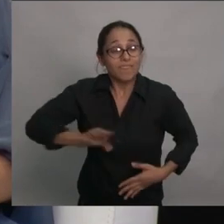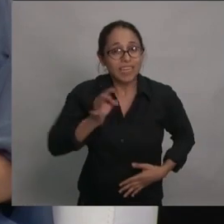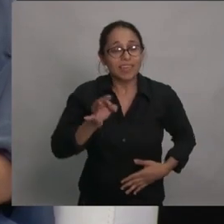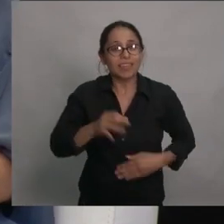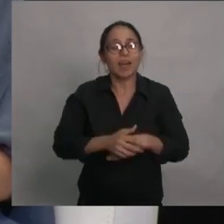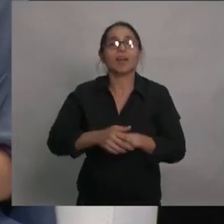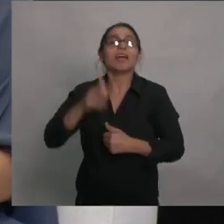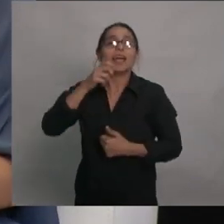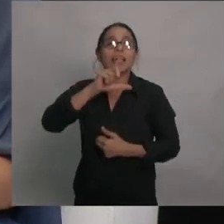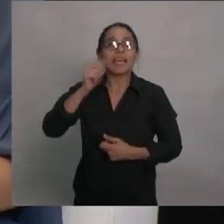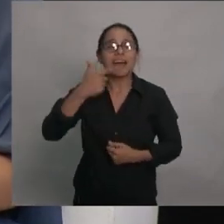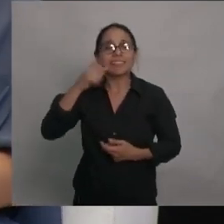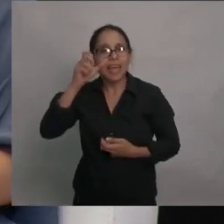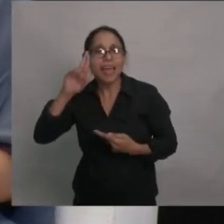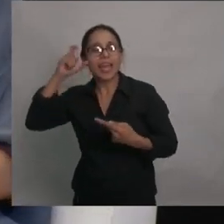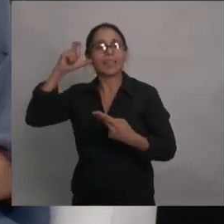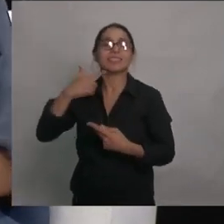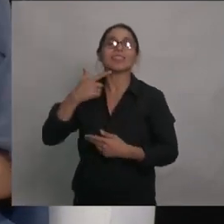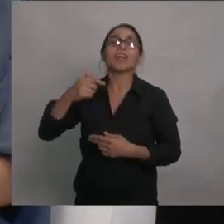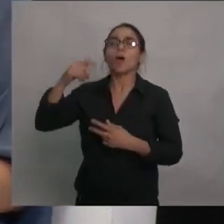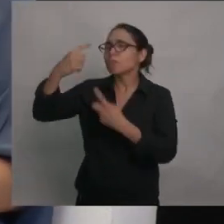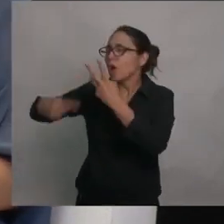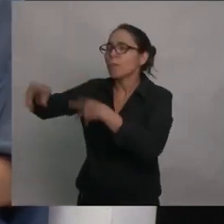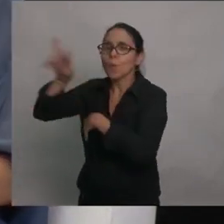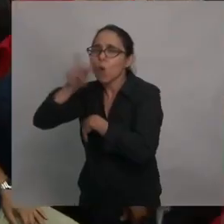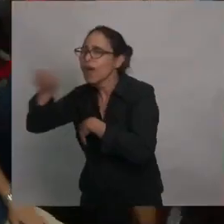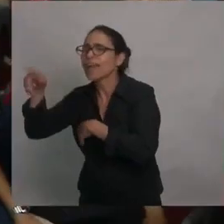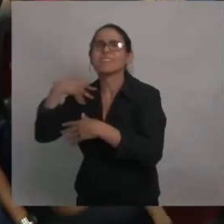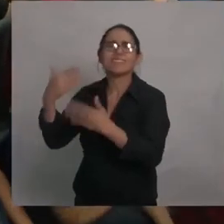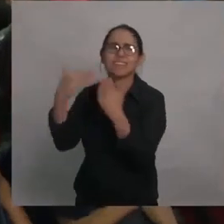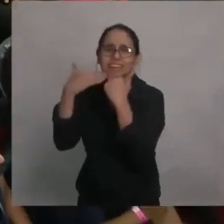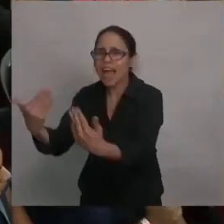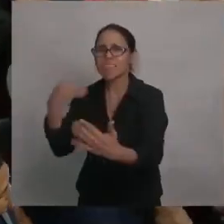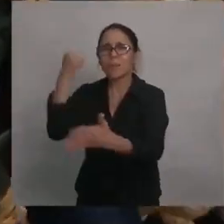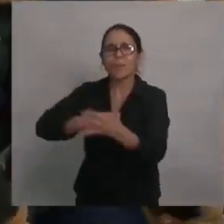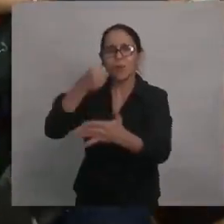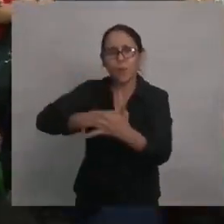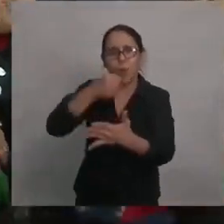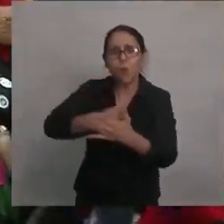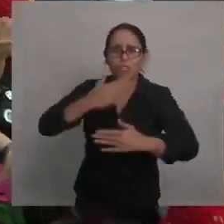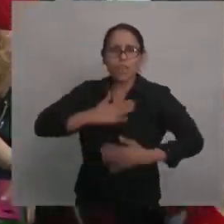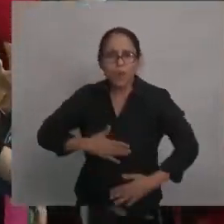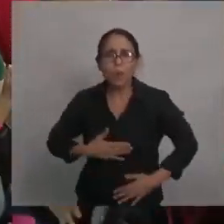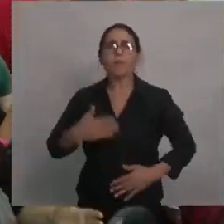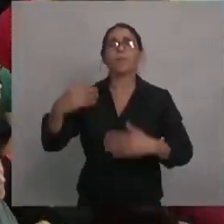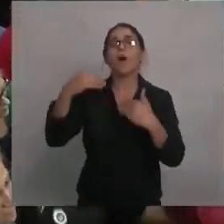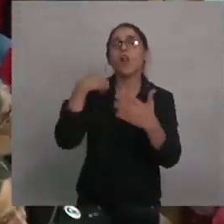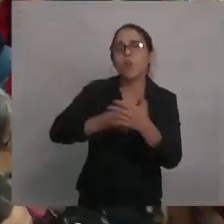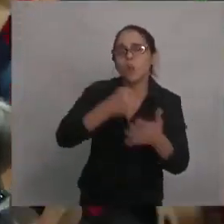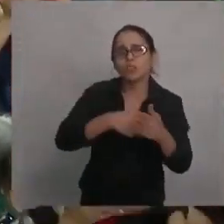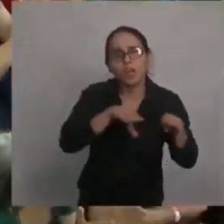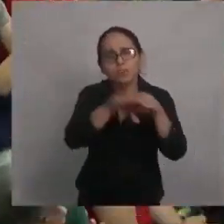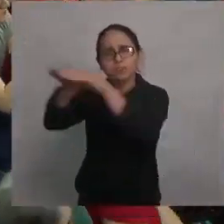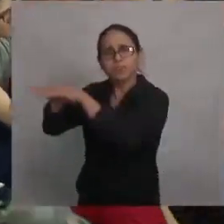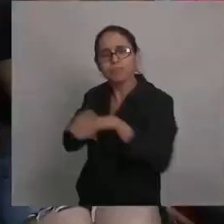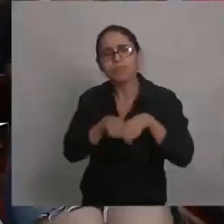Márquez, Berta Cáceres, muchas gracias por la lucha por el territorio. Muchas gracias por la lucha de los comunes. Muchas gracias por